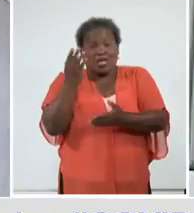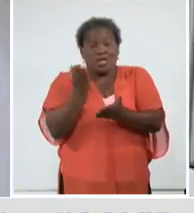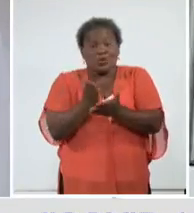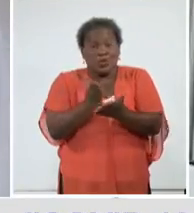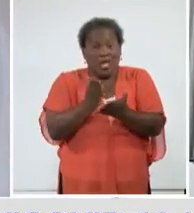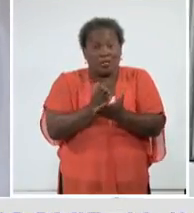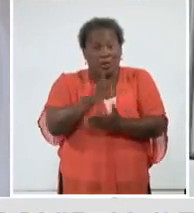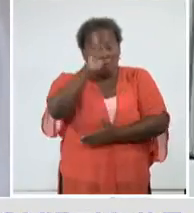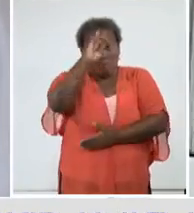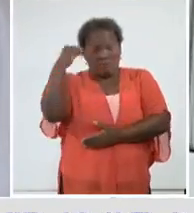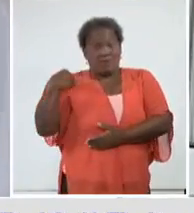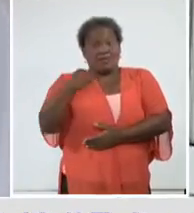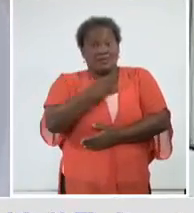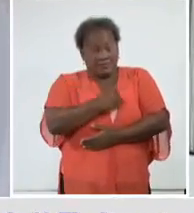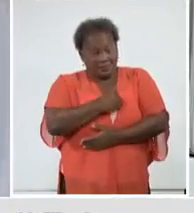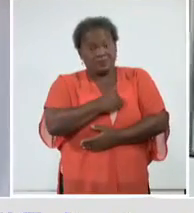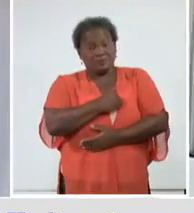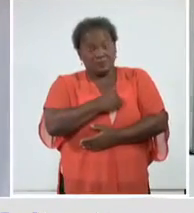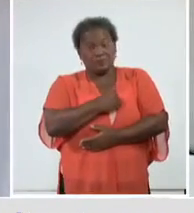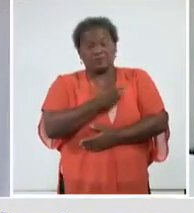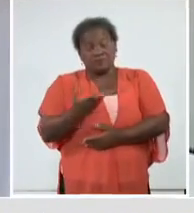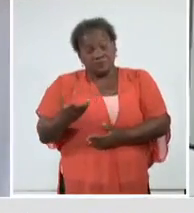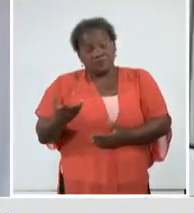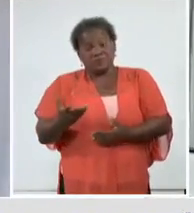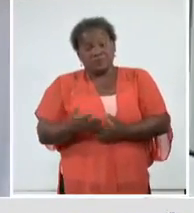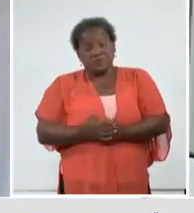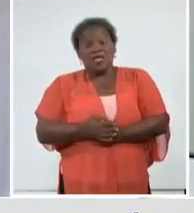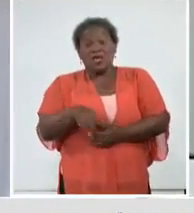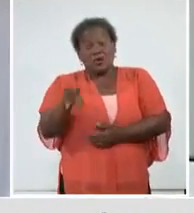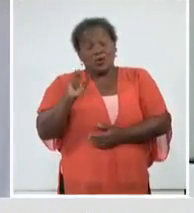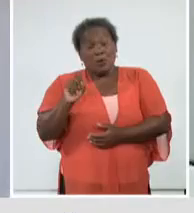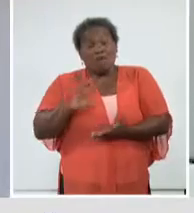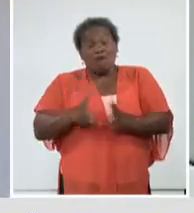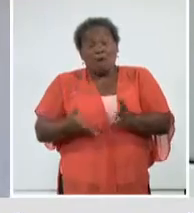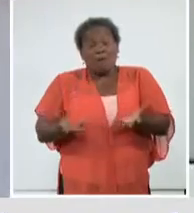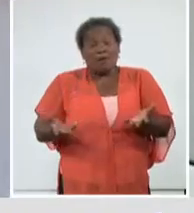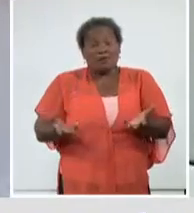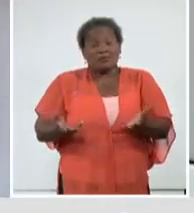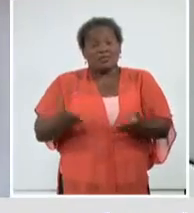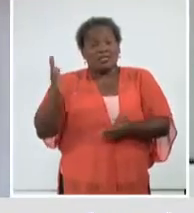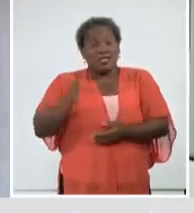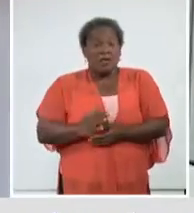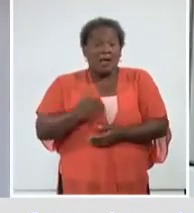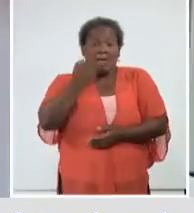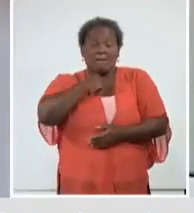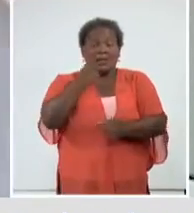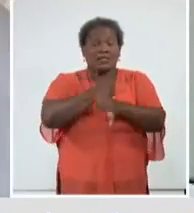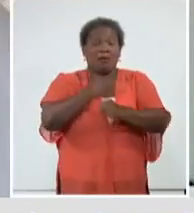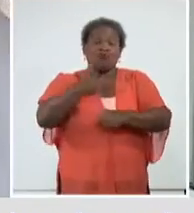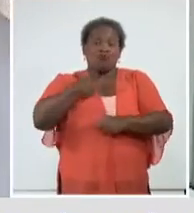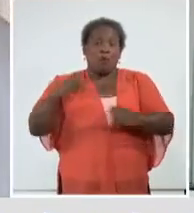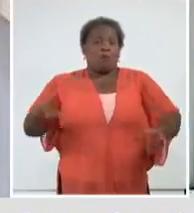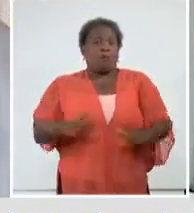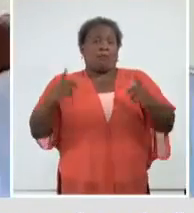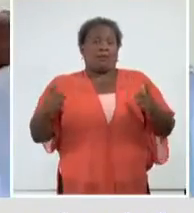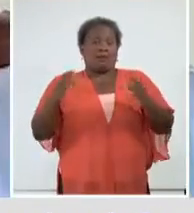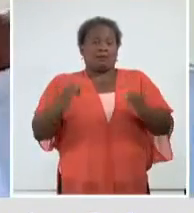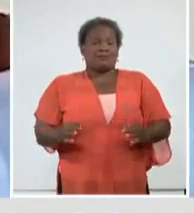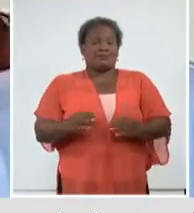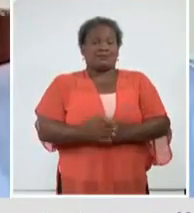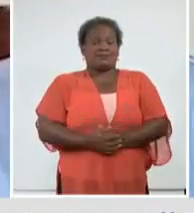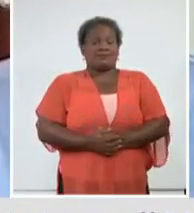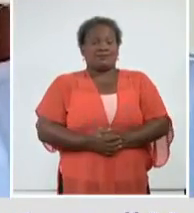y entonces, nada, un nuevo reto y que vengan más retos que los voy a cumplir igual que como lo estoy cumpliendo en este momento.